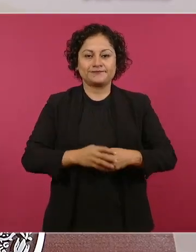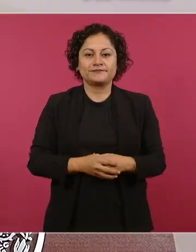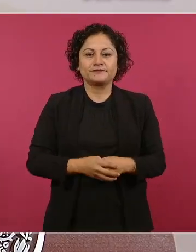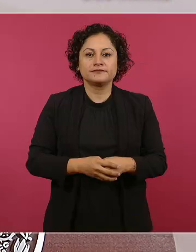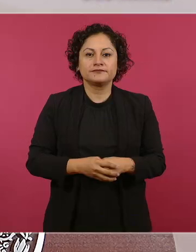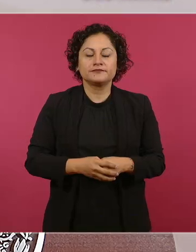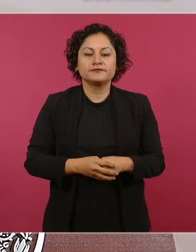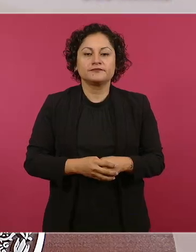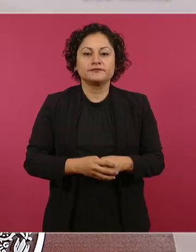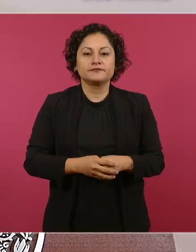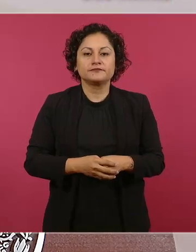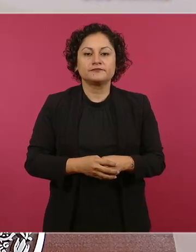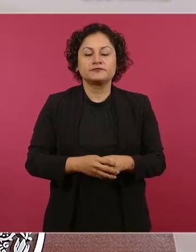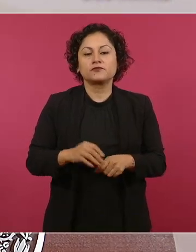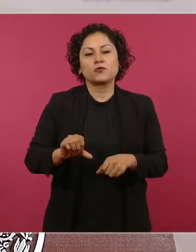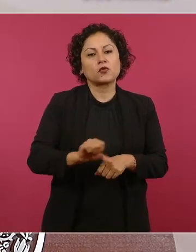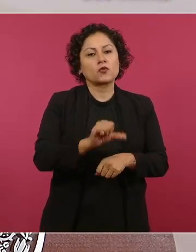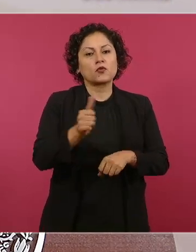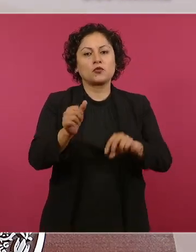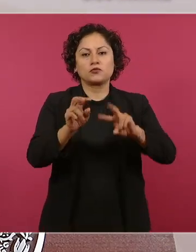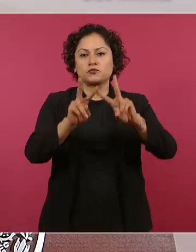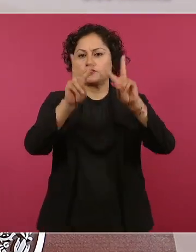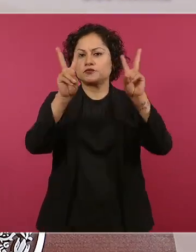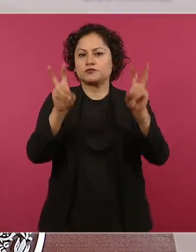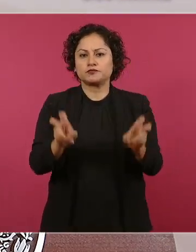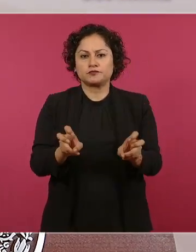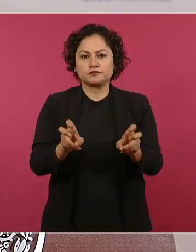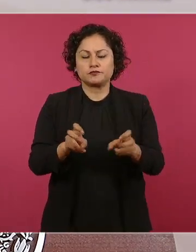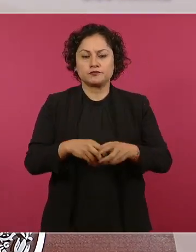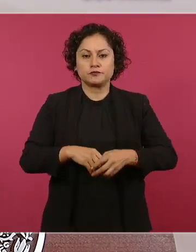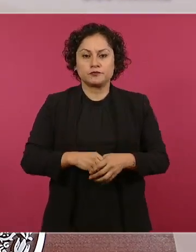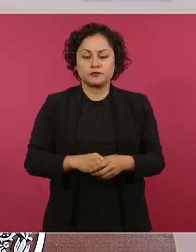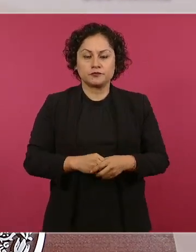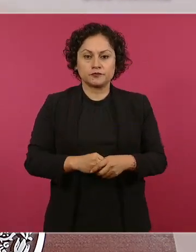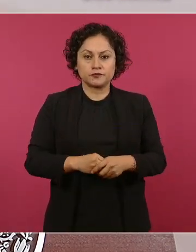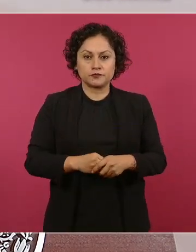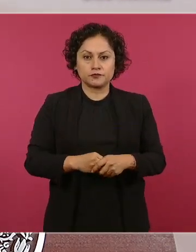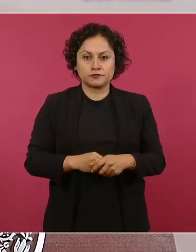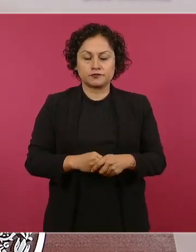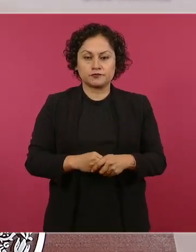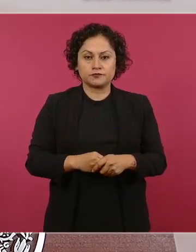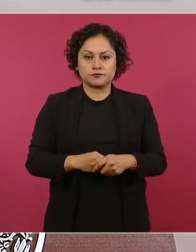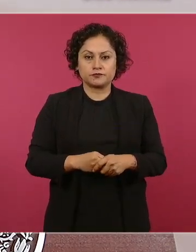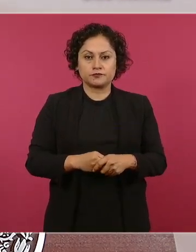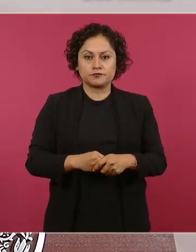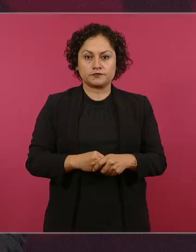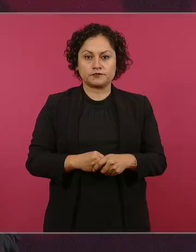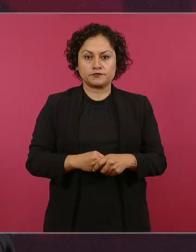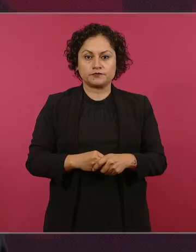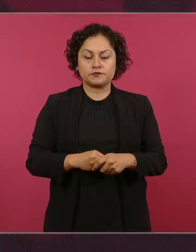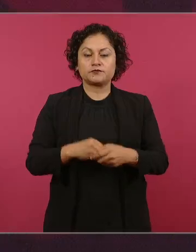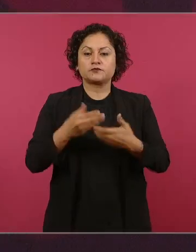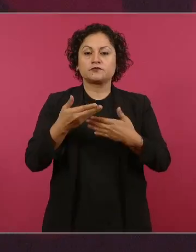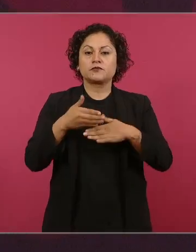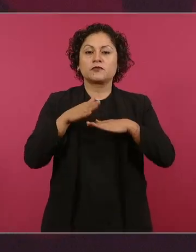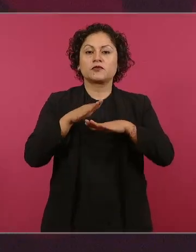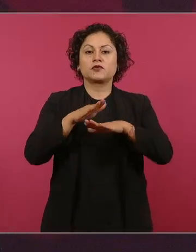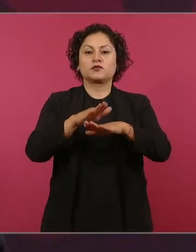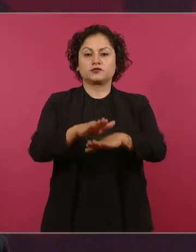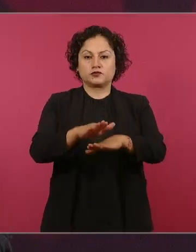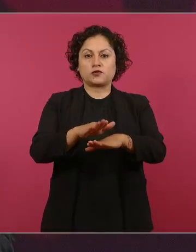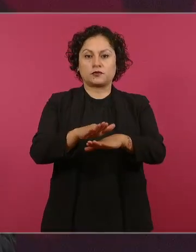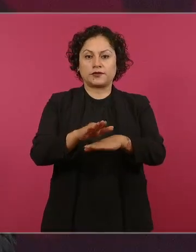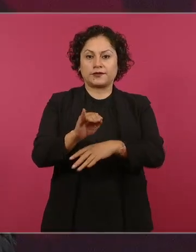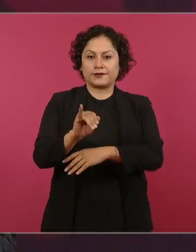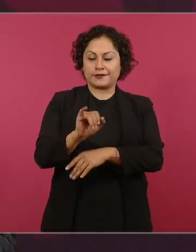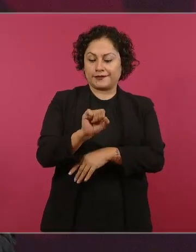sobre el avance que se ha logrado en el rescate al ISSSTE,